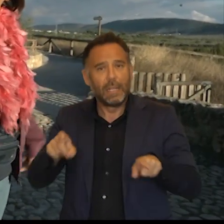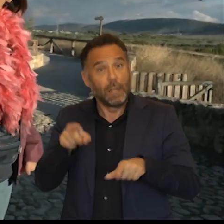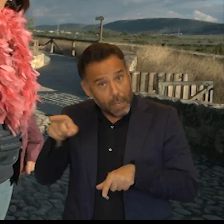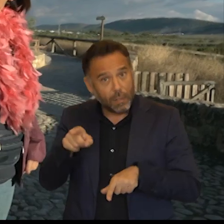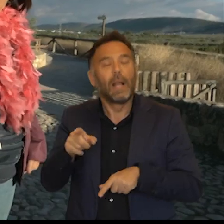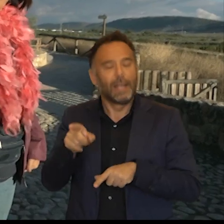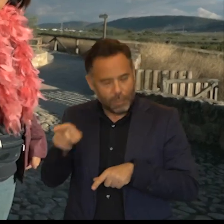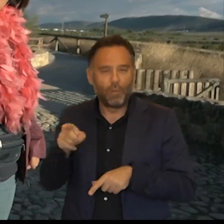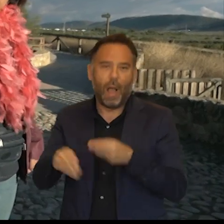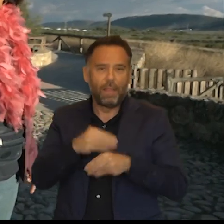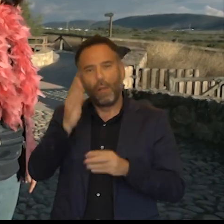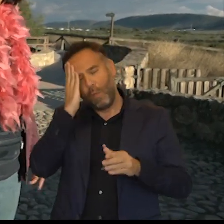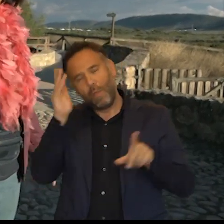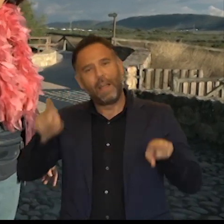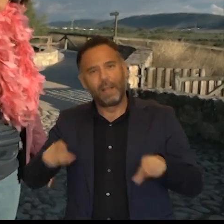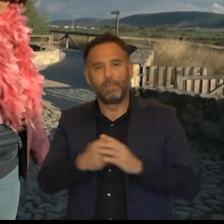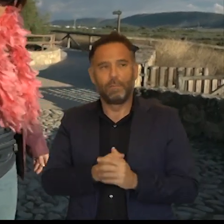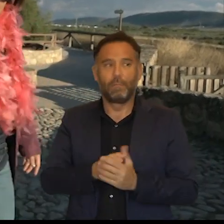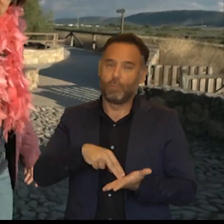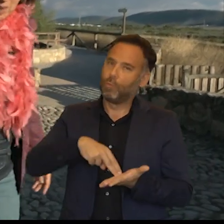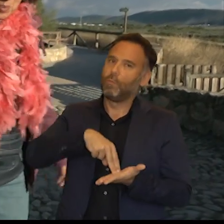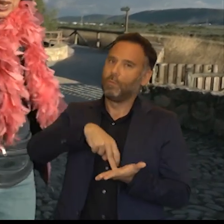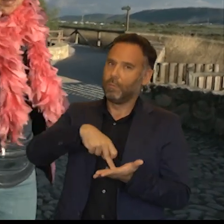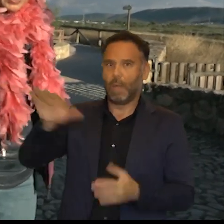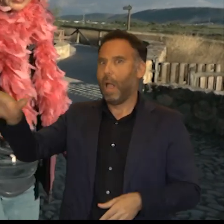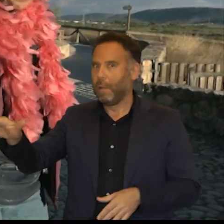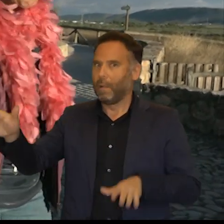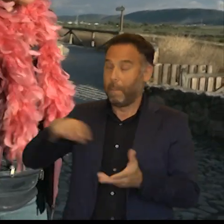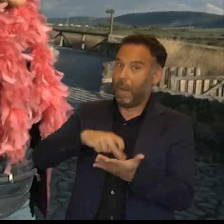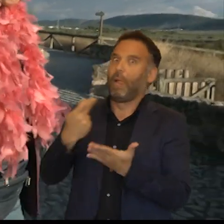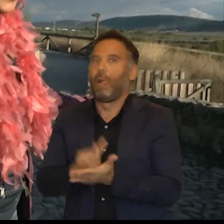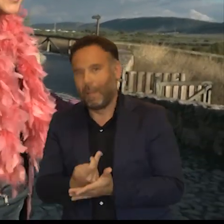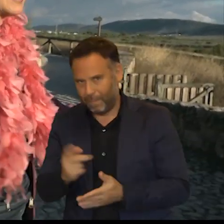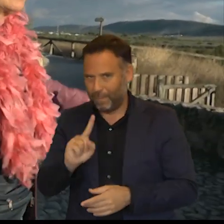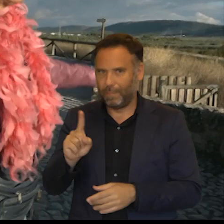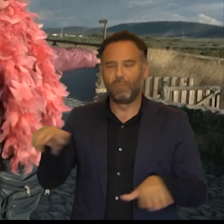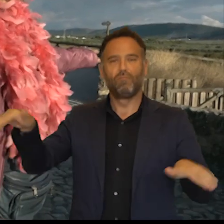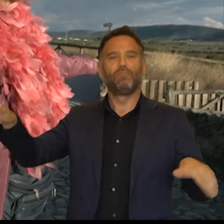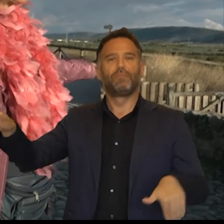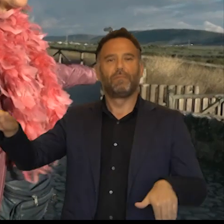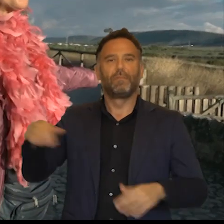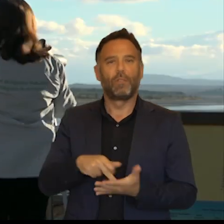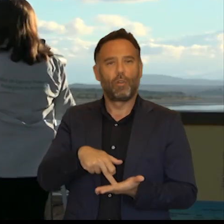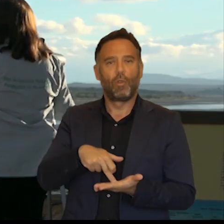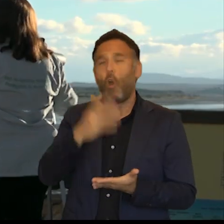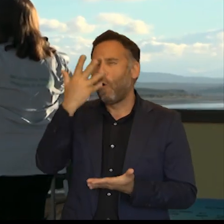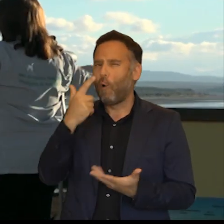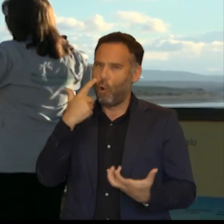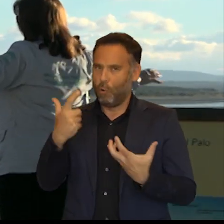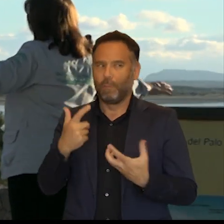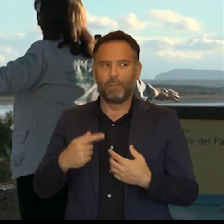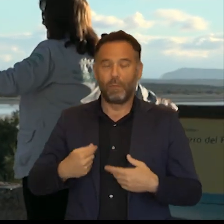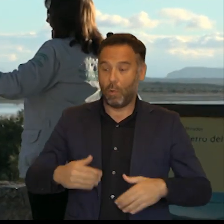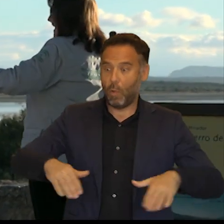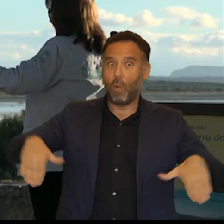sobre una pata. ¿Eso cuando están descansando? Eso, ellos pues duermen. No hay nada, voy a tener que apoyarme en ti. Vamos a hacer el pose flamenco. Su color, el